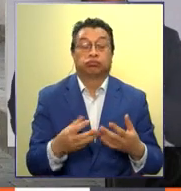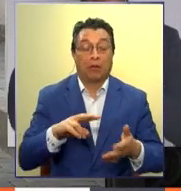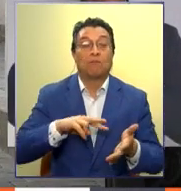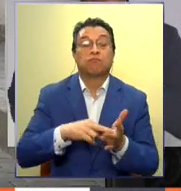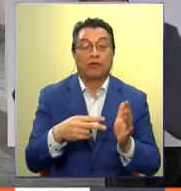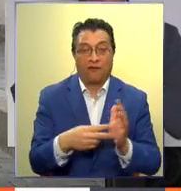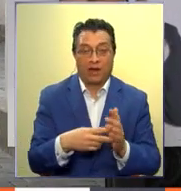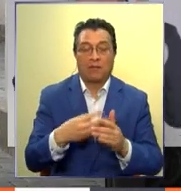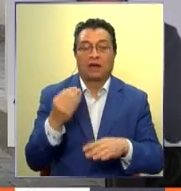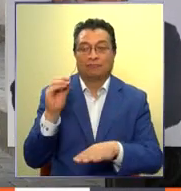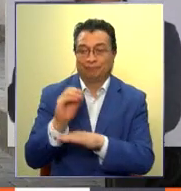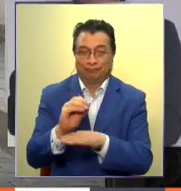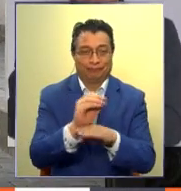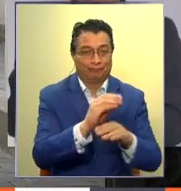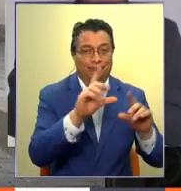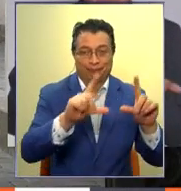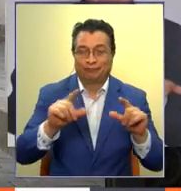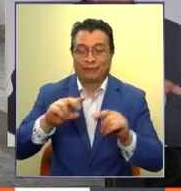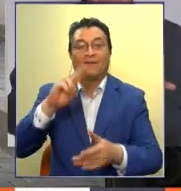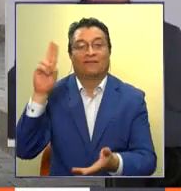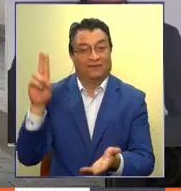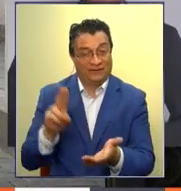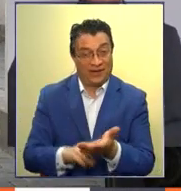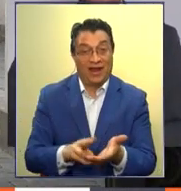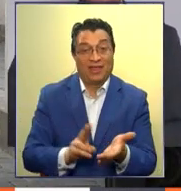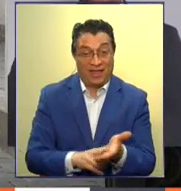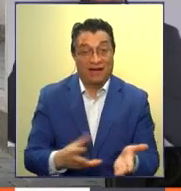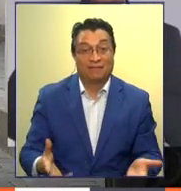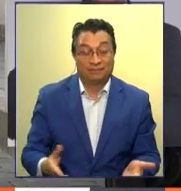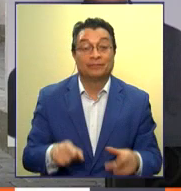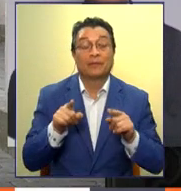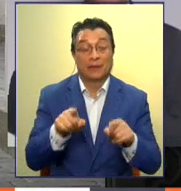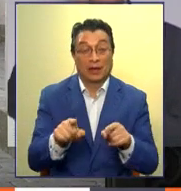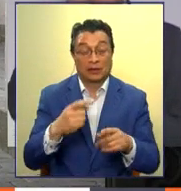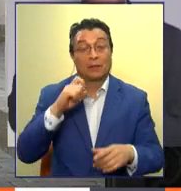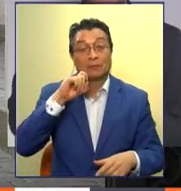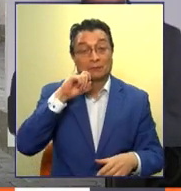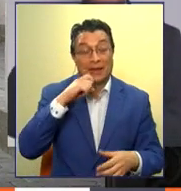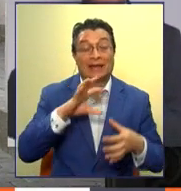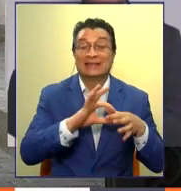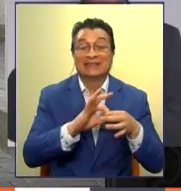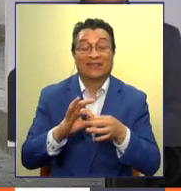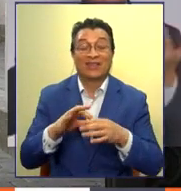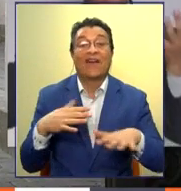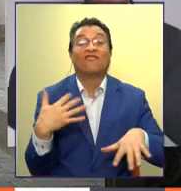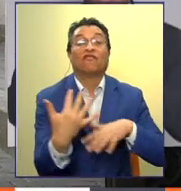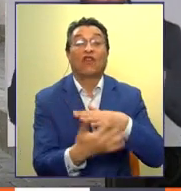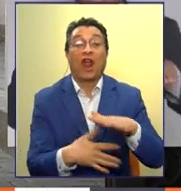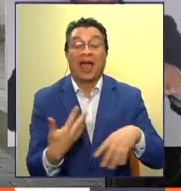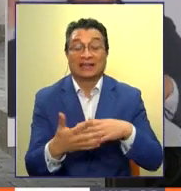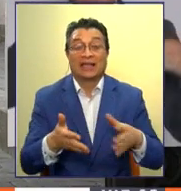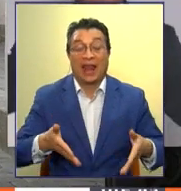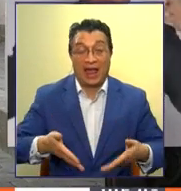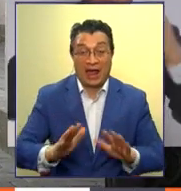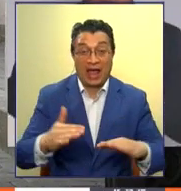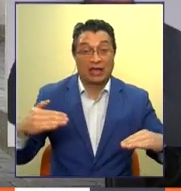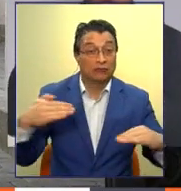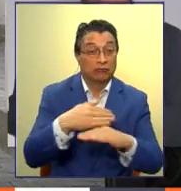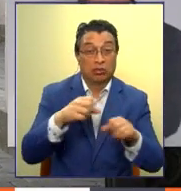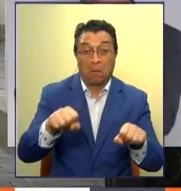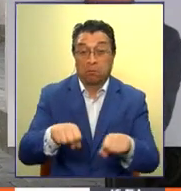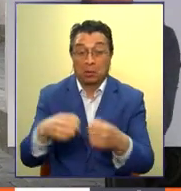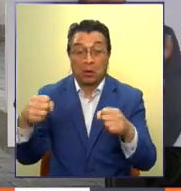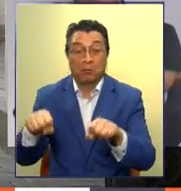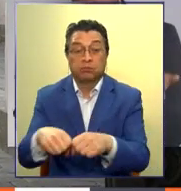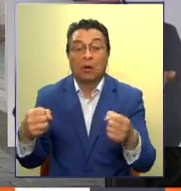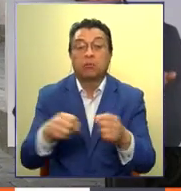desabastecimiento efectivos y reales. Si esto hubiera significado violencia en la ruta, si esto hubiera significado destrucción de